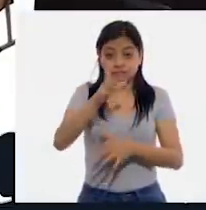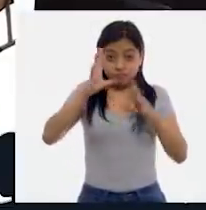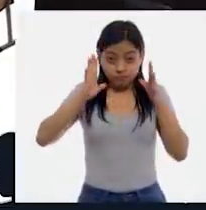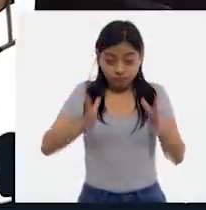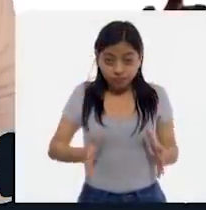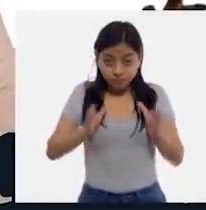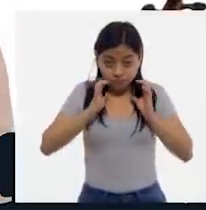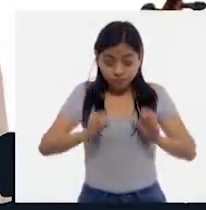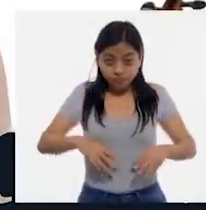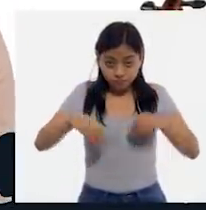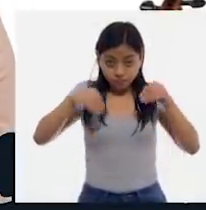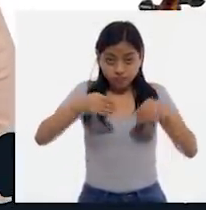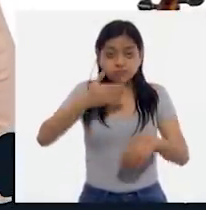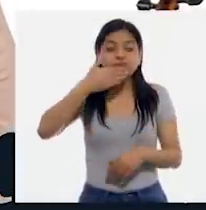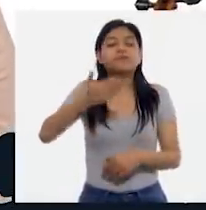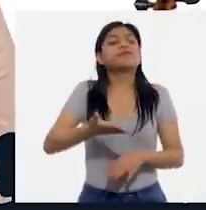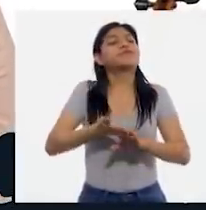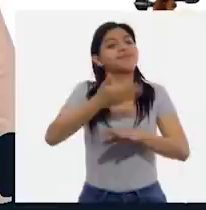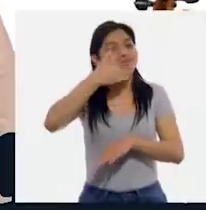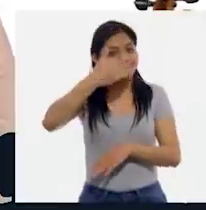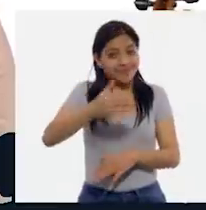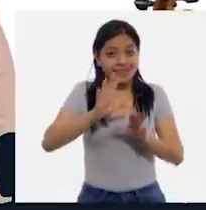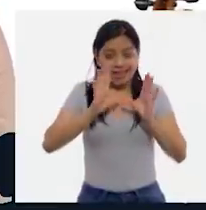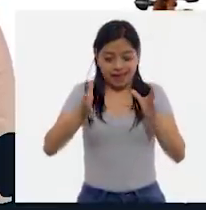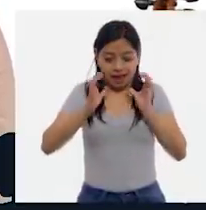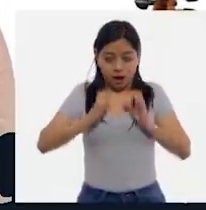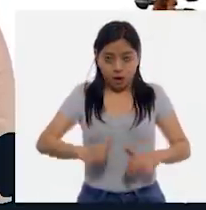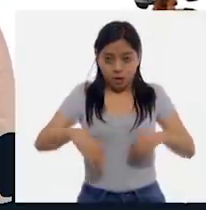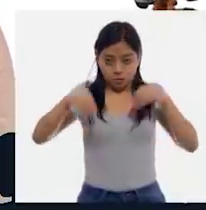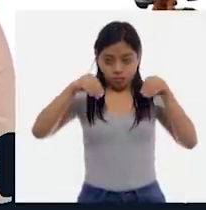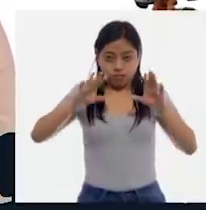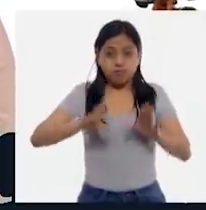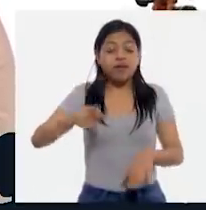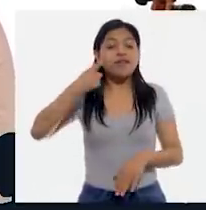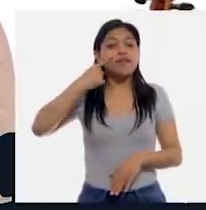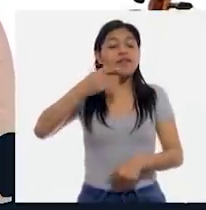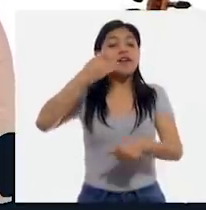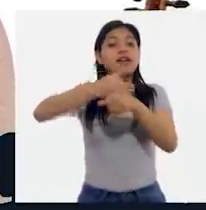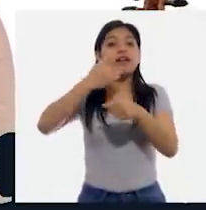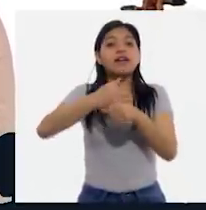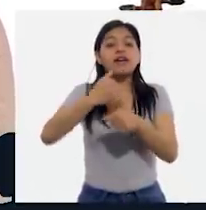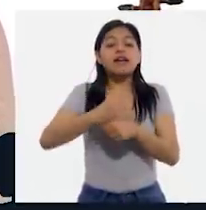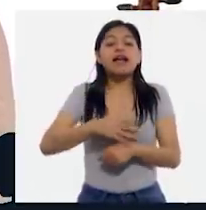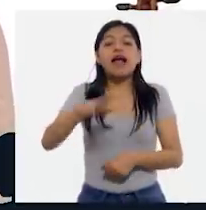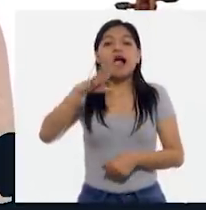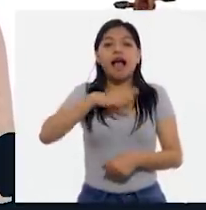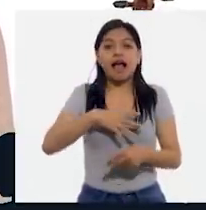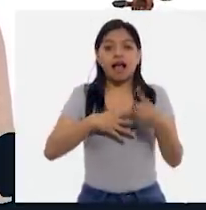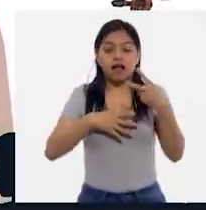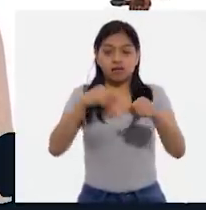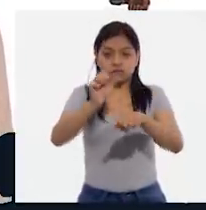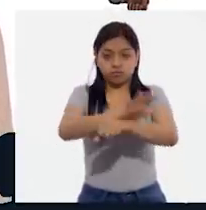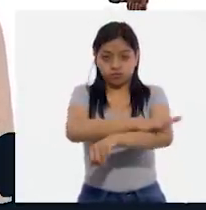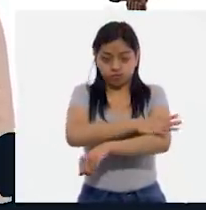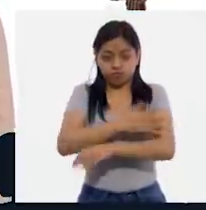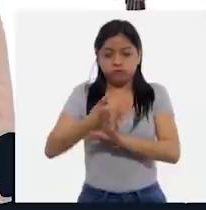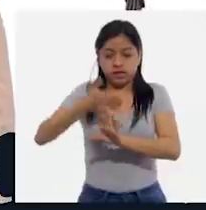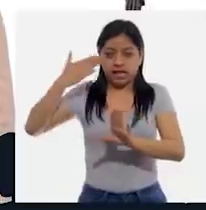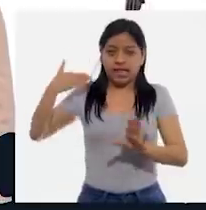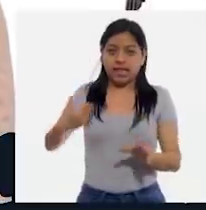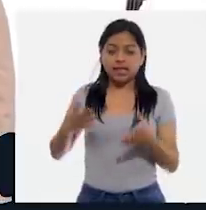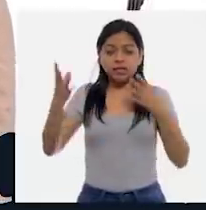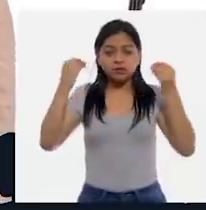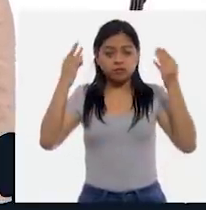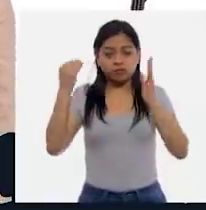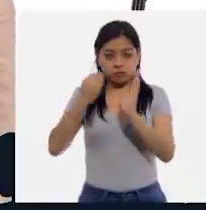bien! Con esa postura entonaremos una vocalización en las dos emociones de fonomimia que vimos en la clase